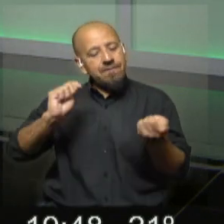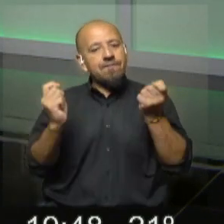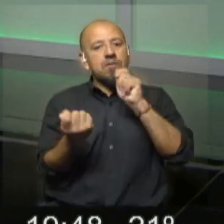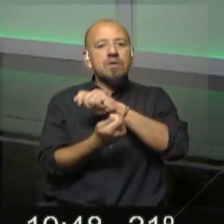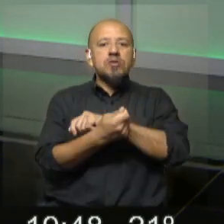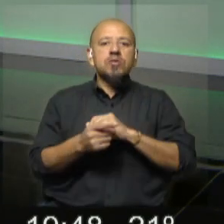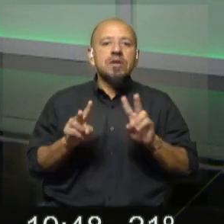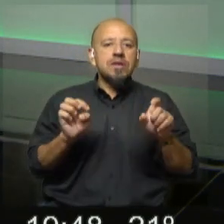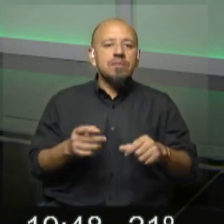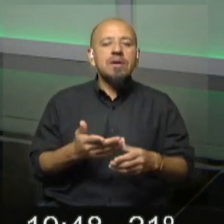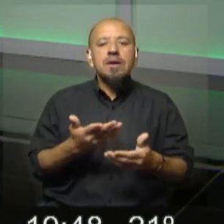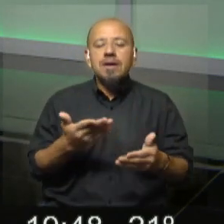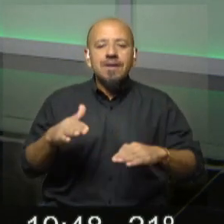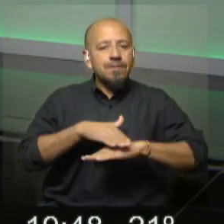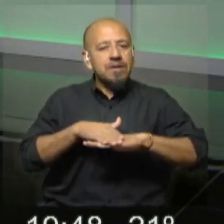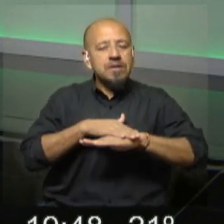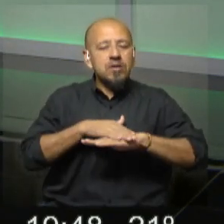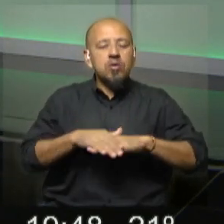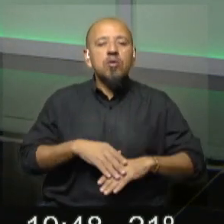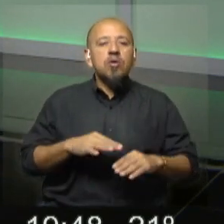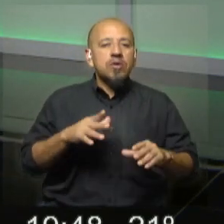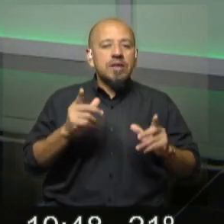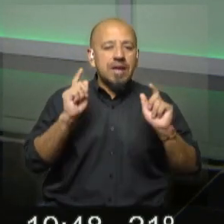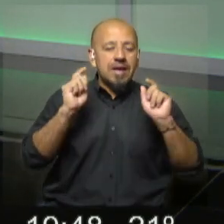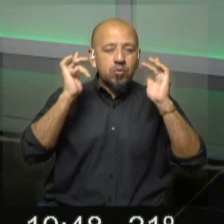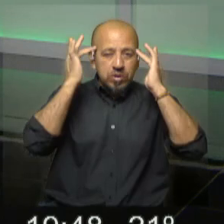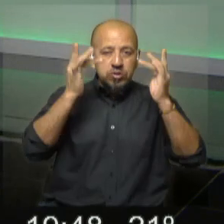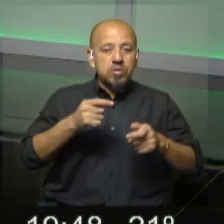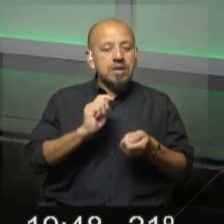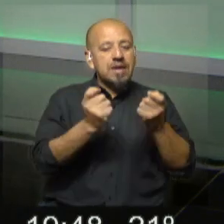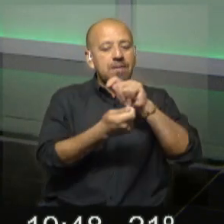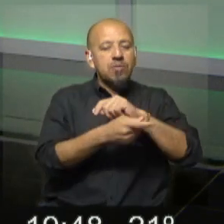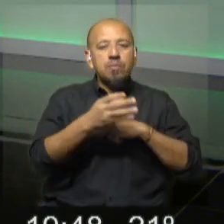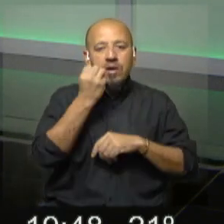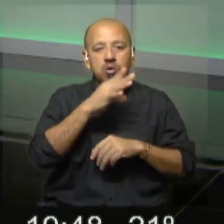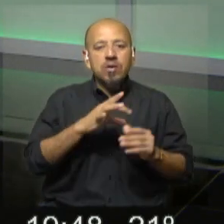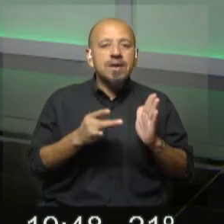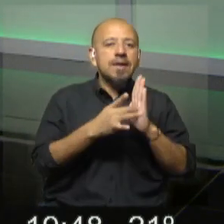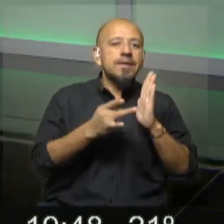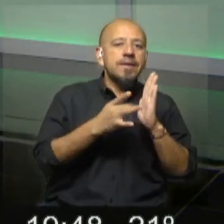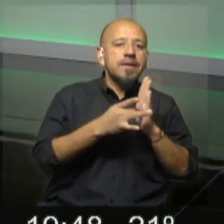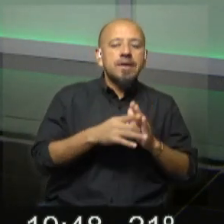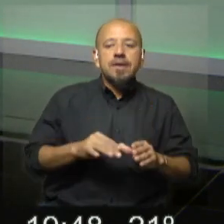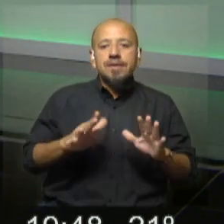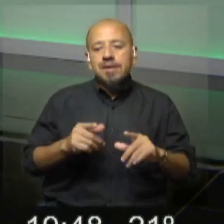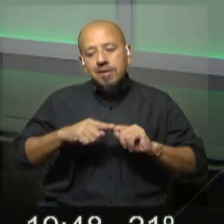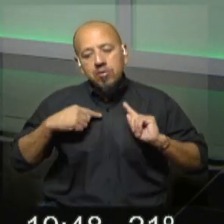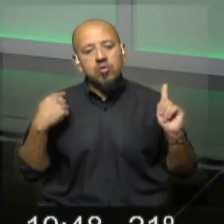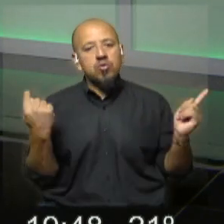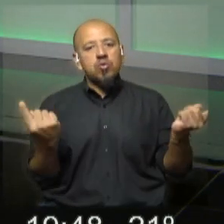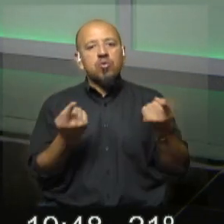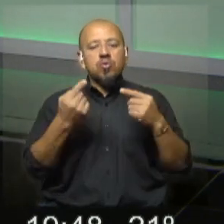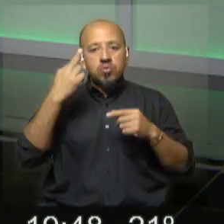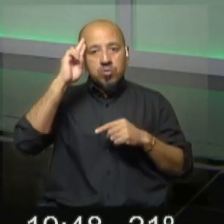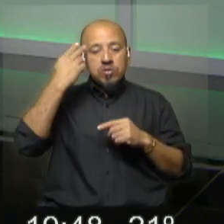raíces de la educación que mejorara la calidad de la educación y con eso mejorar la calidad de toda la vida de los uruguayos